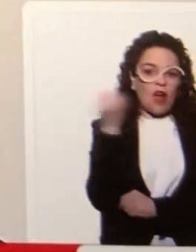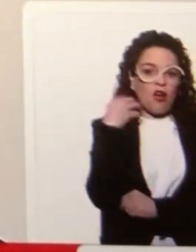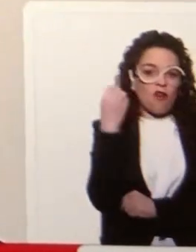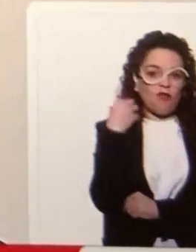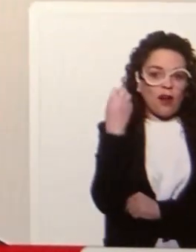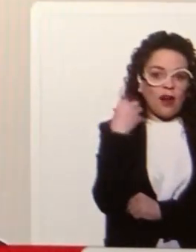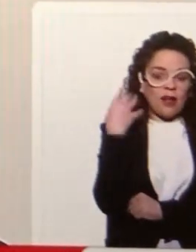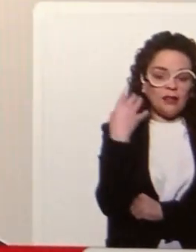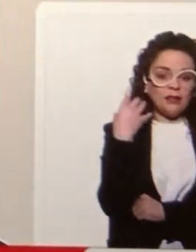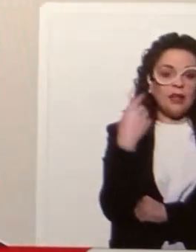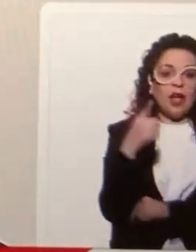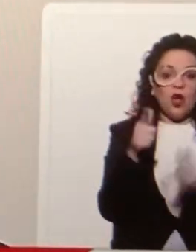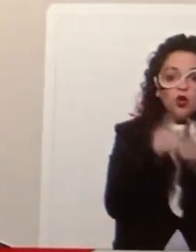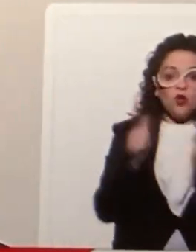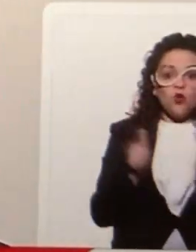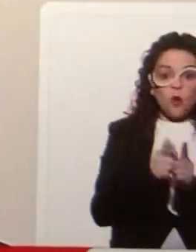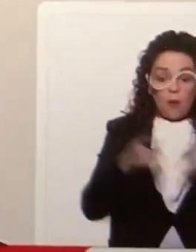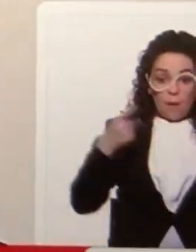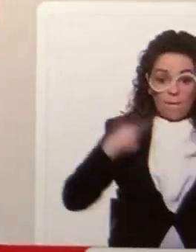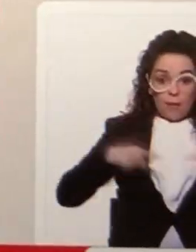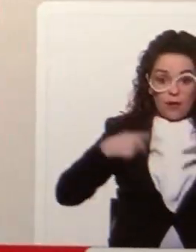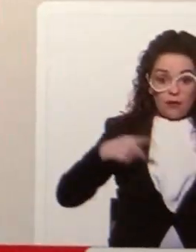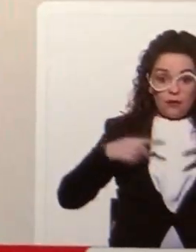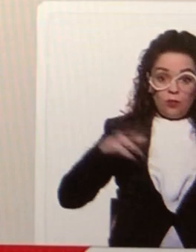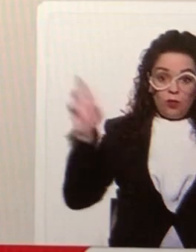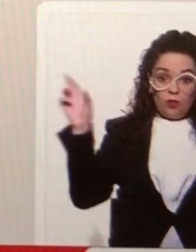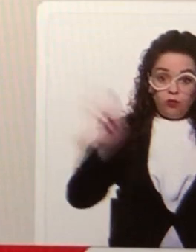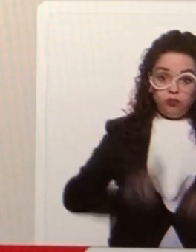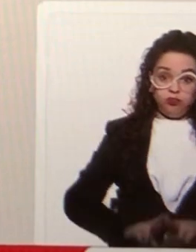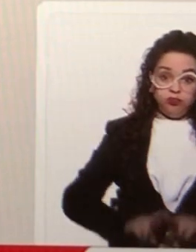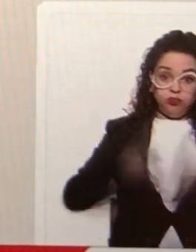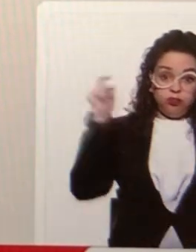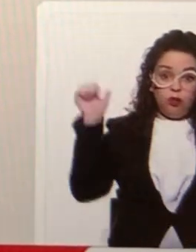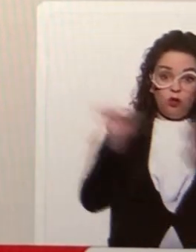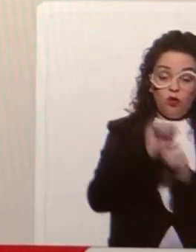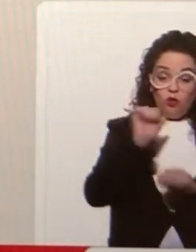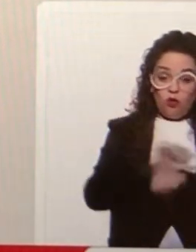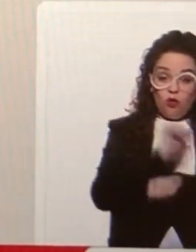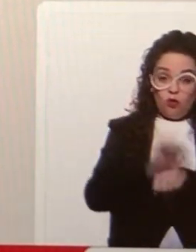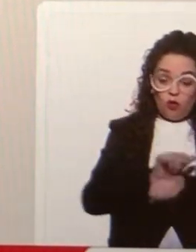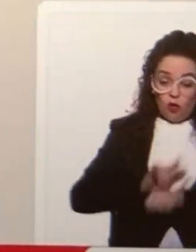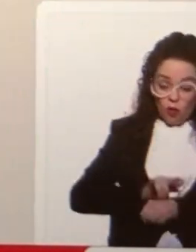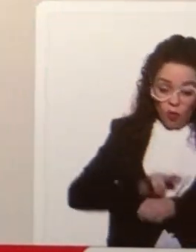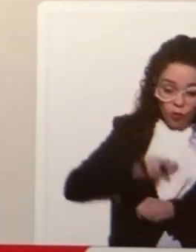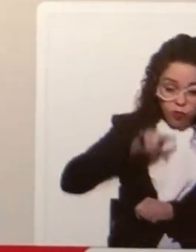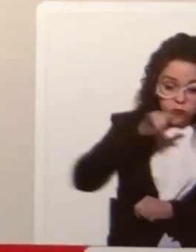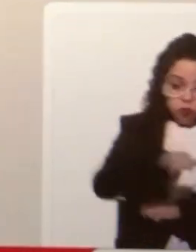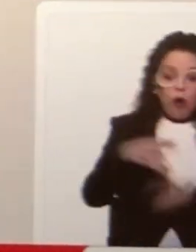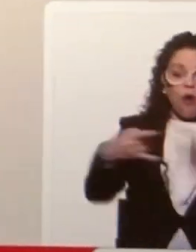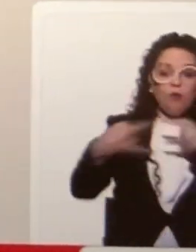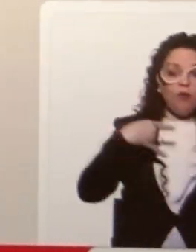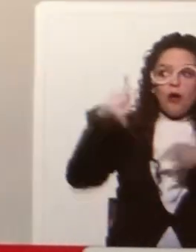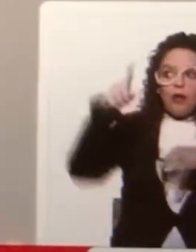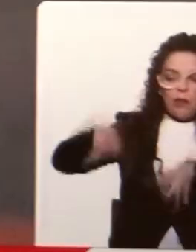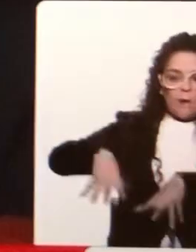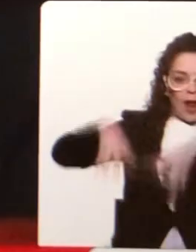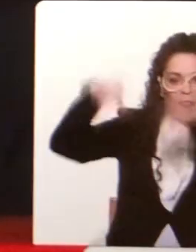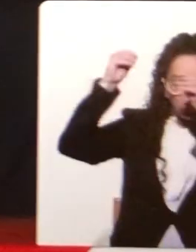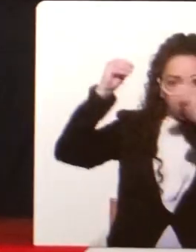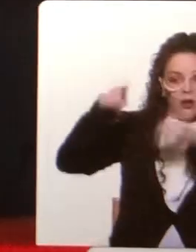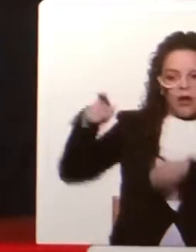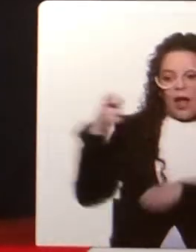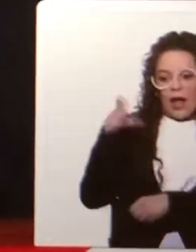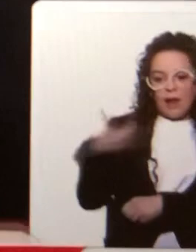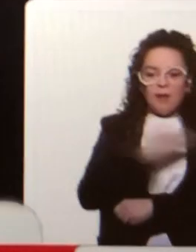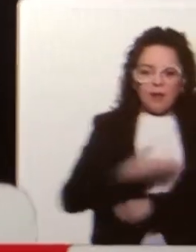estudiantes ni creo que los papás de de los muchachos ya de Ayotzinapa se atrevan a a tomar una actitud así en contra del